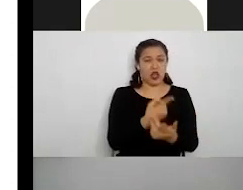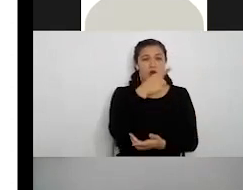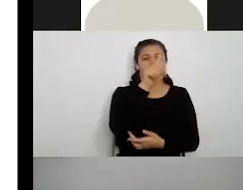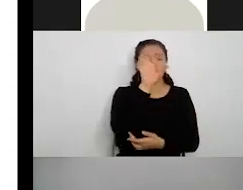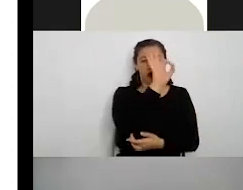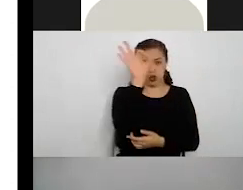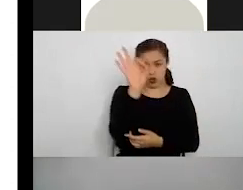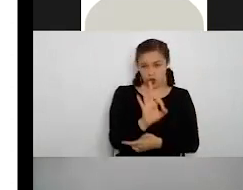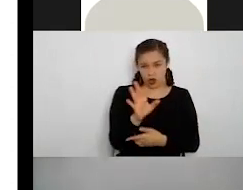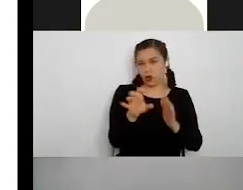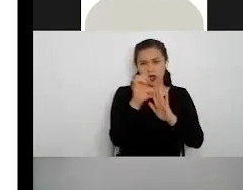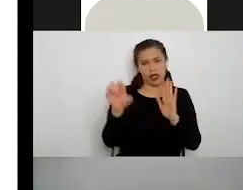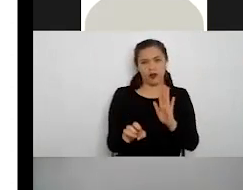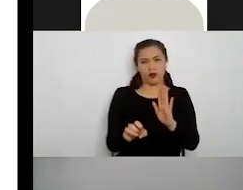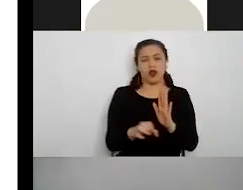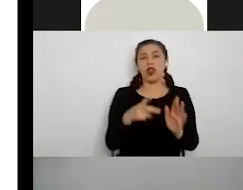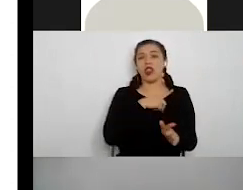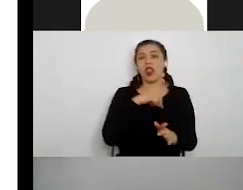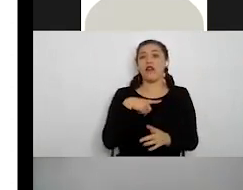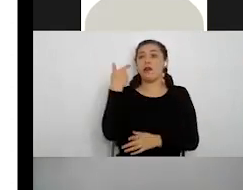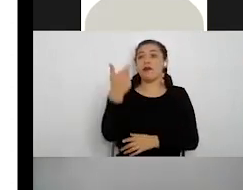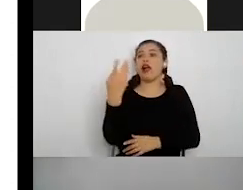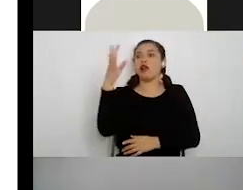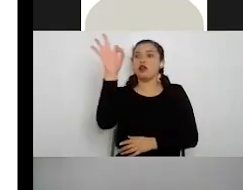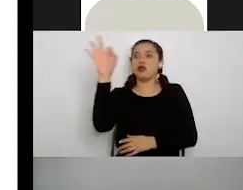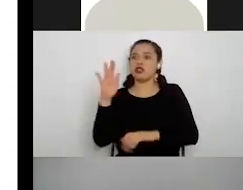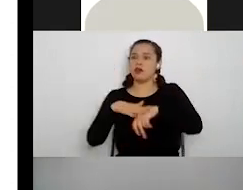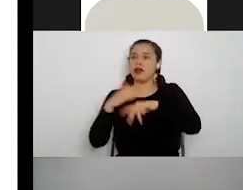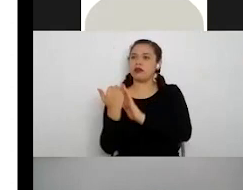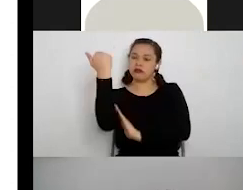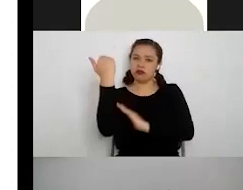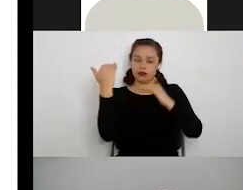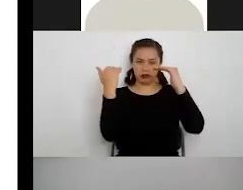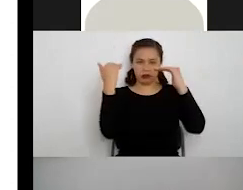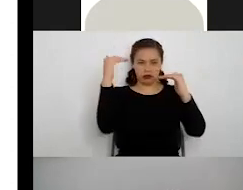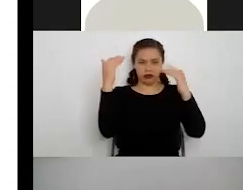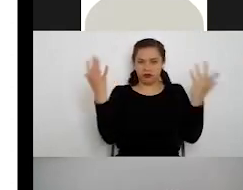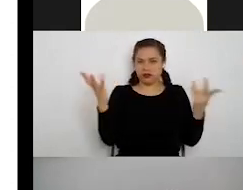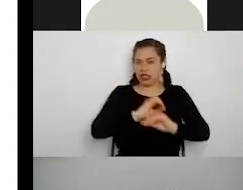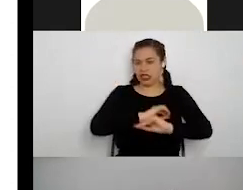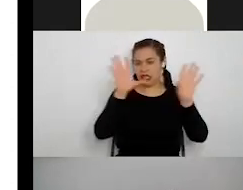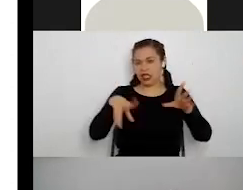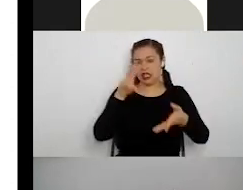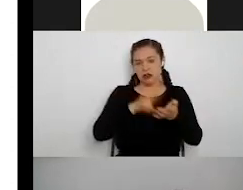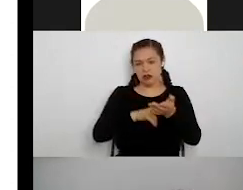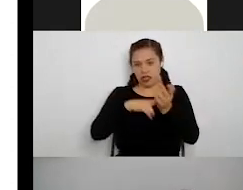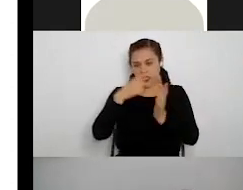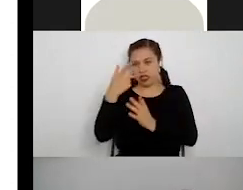por decir algo, va a tener que pagar el 4%. Entonces, obviamente encarece el costo,